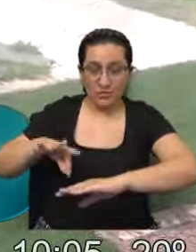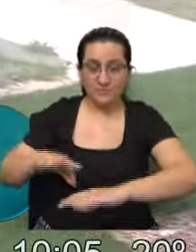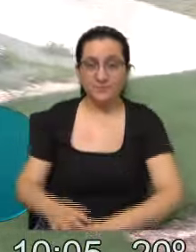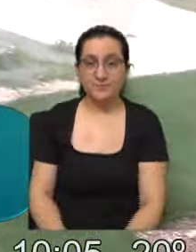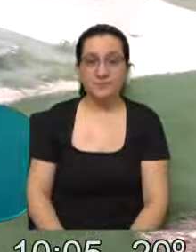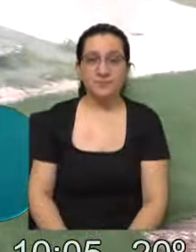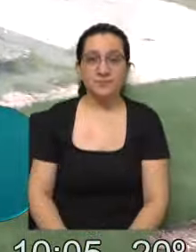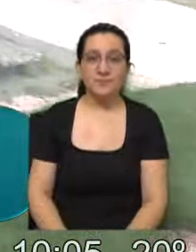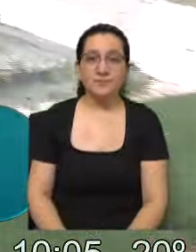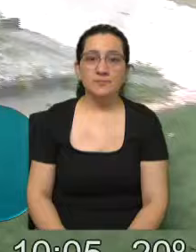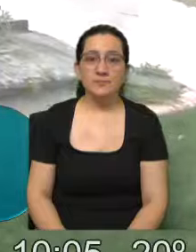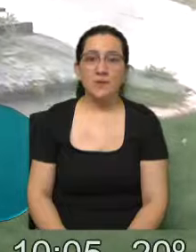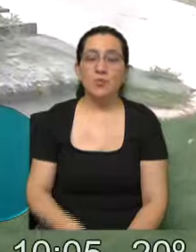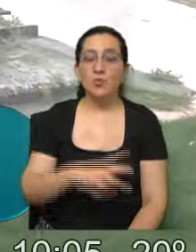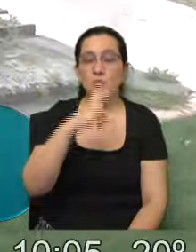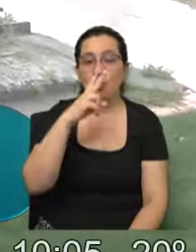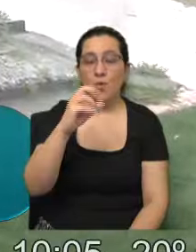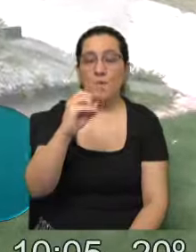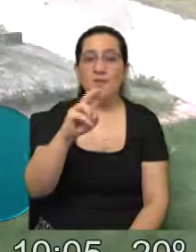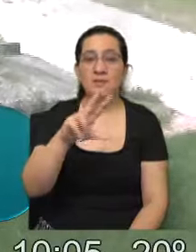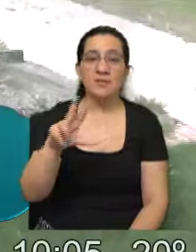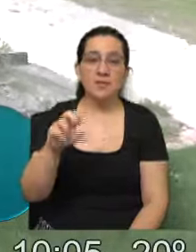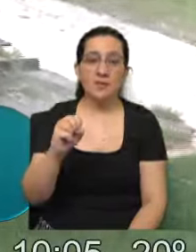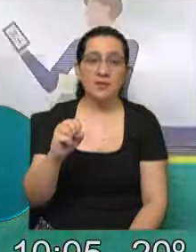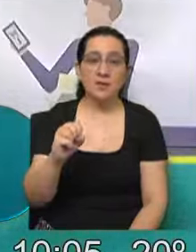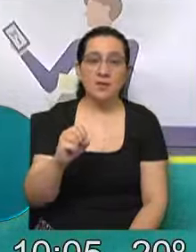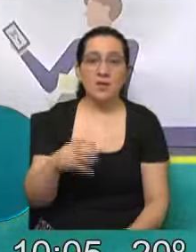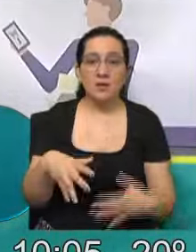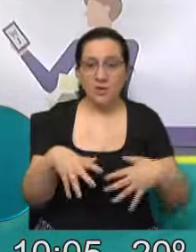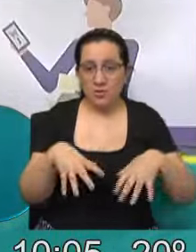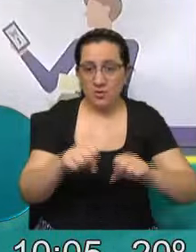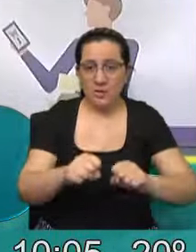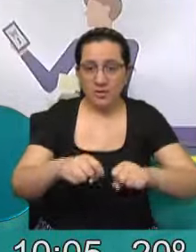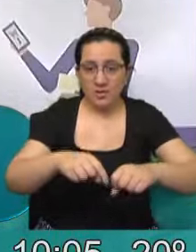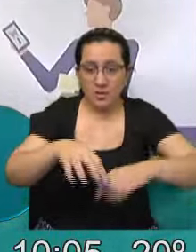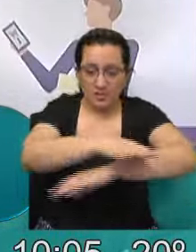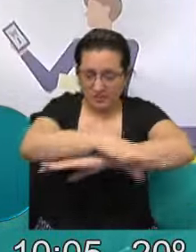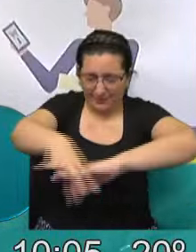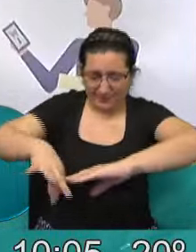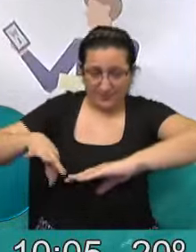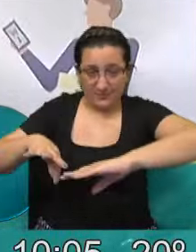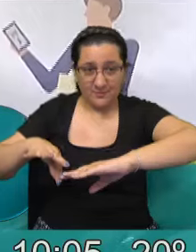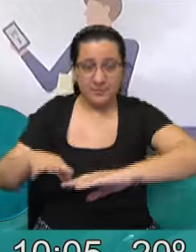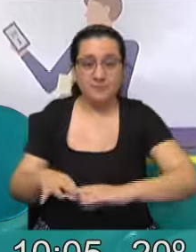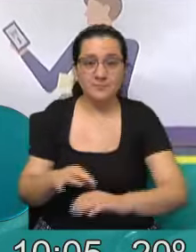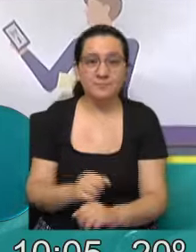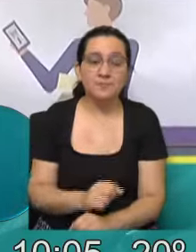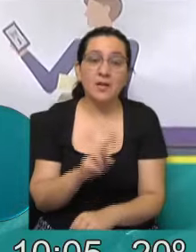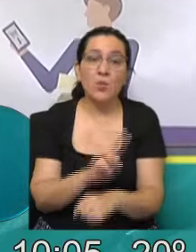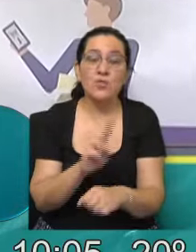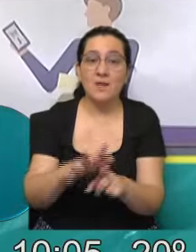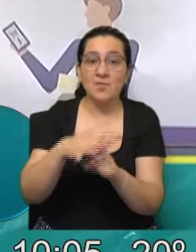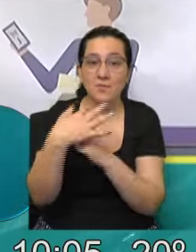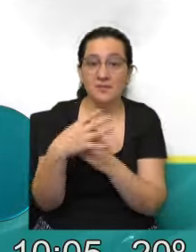arquitectos de Cara a un 2030 con el compromiso las arquitecturas en los distintos espacios urbanísticos para cuidar el medio